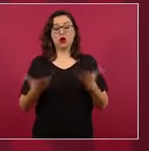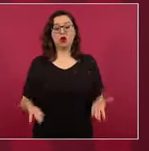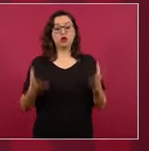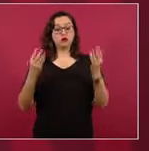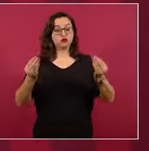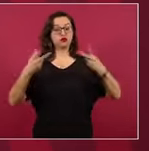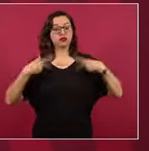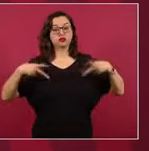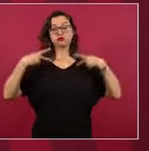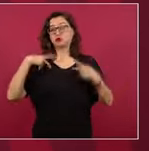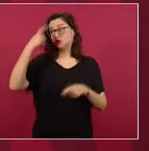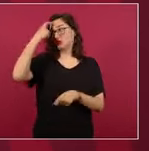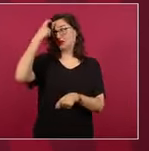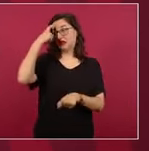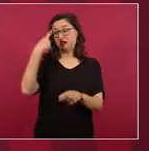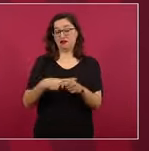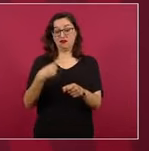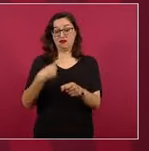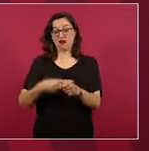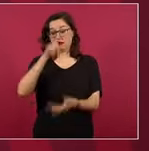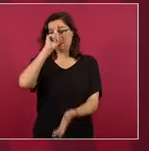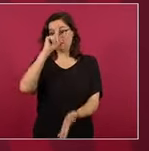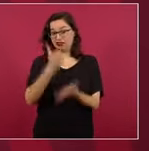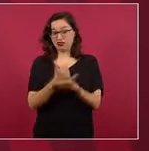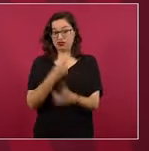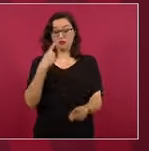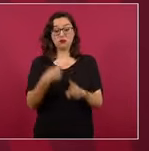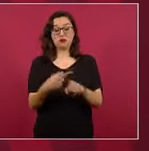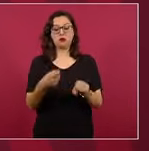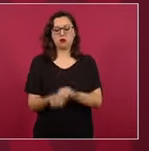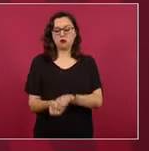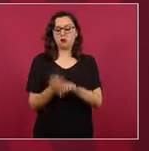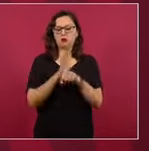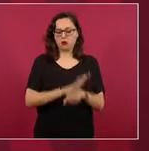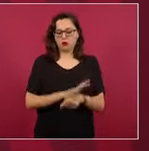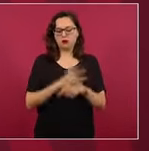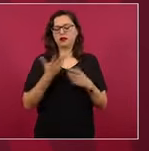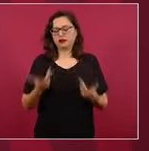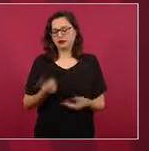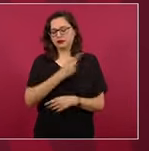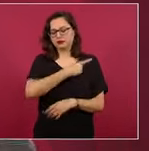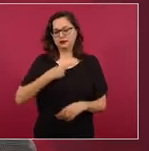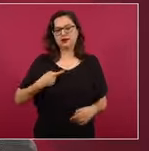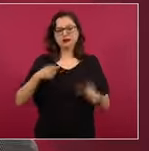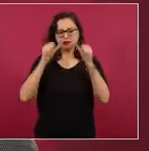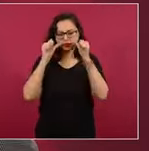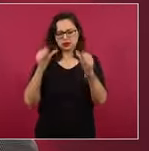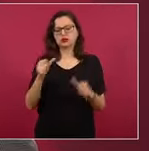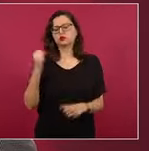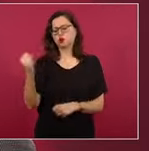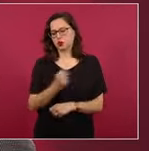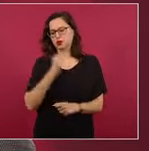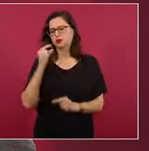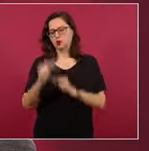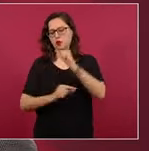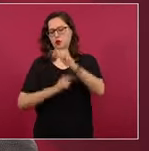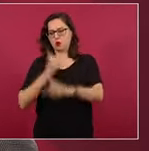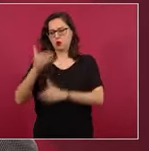va saliendo de ello. Y lo que es la reestructuración del sistema de salud, en particular